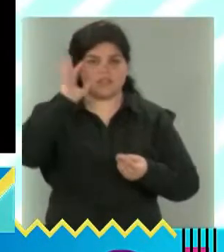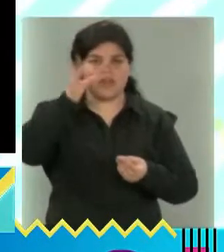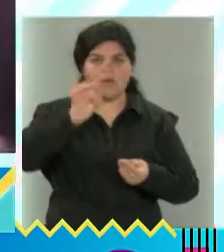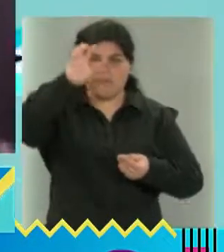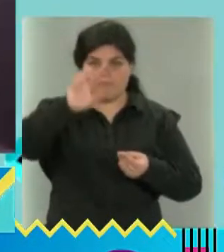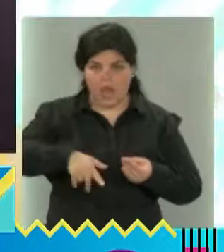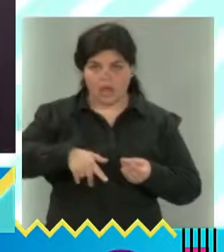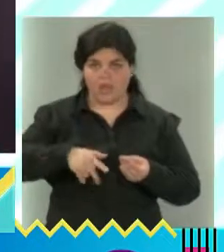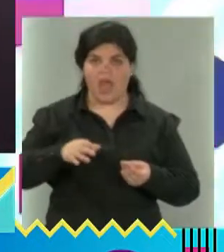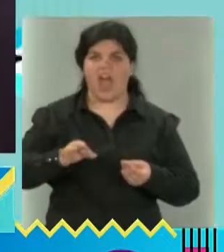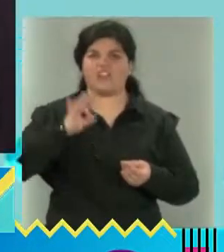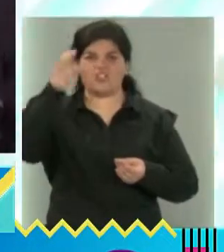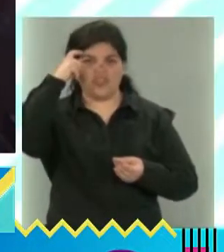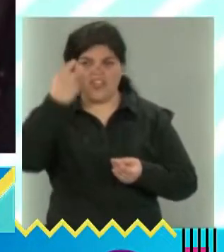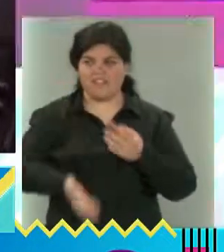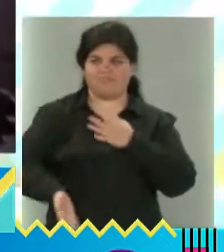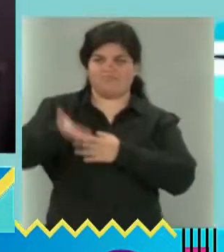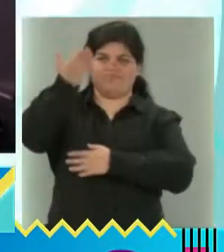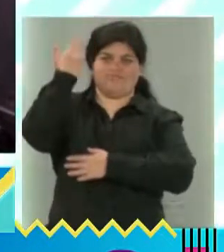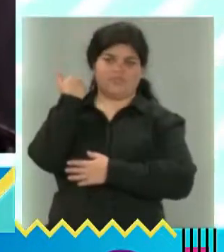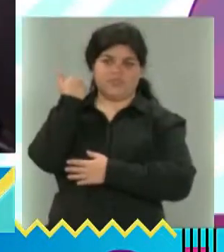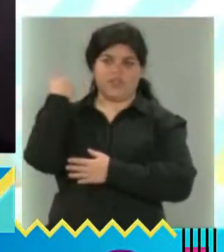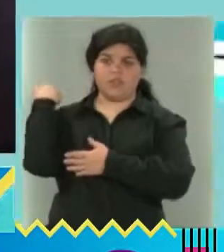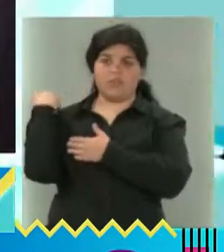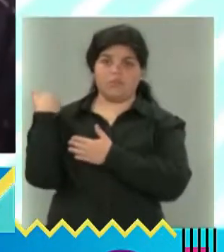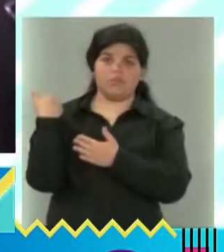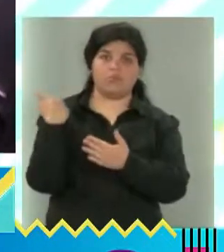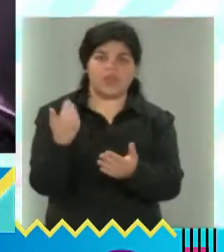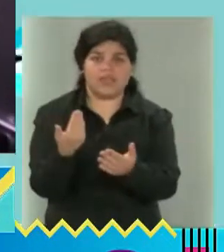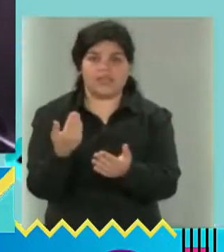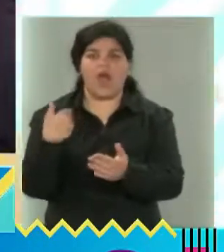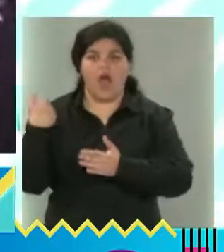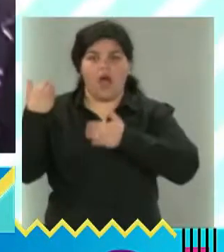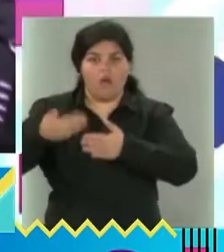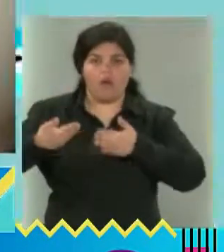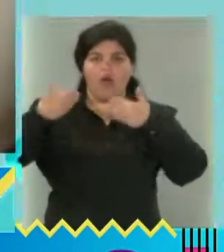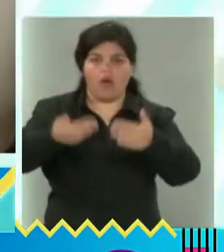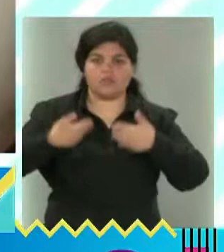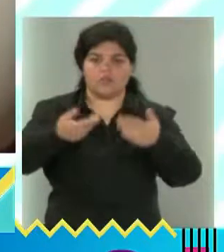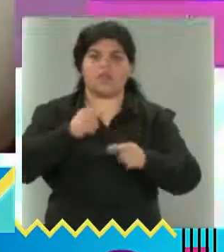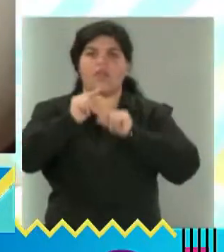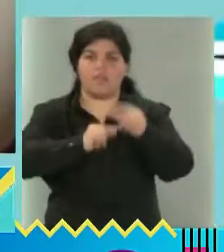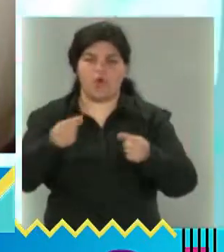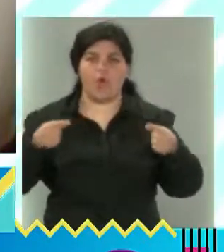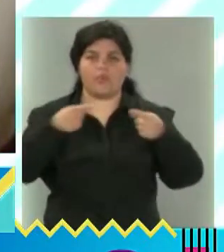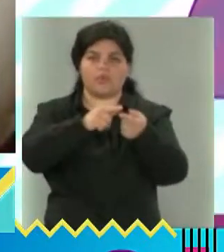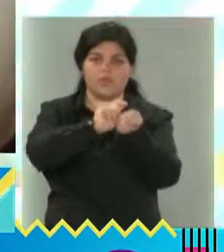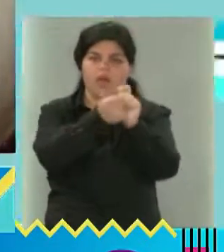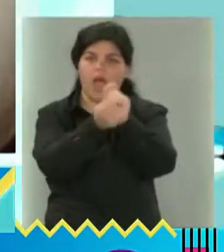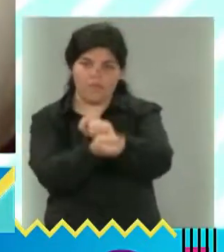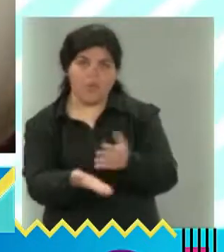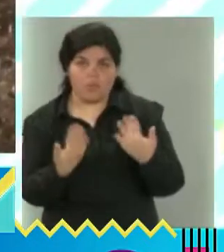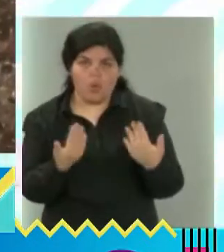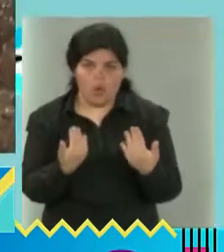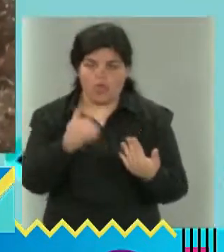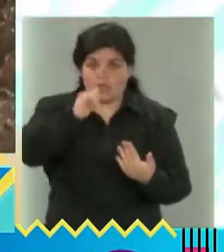que se hace más de 10 años, sin ninguna duda que con el avanzar, digamos, uno puede ir modificando objetivos y cambiando, y yo creo